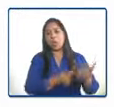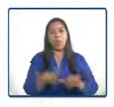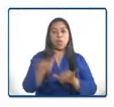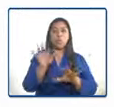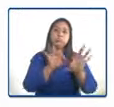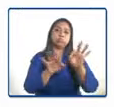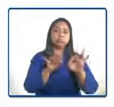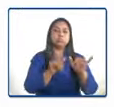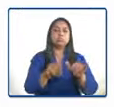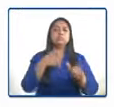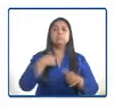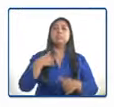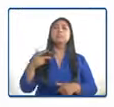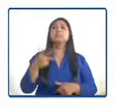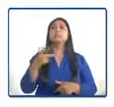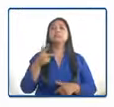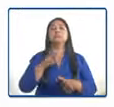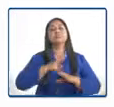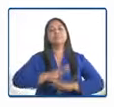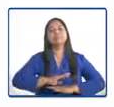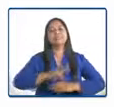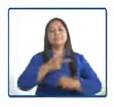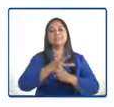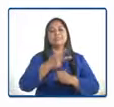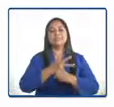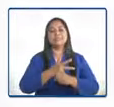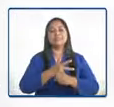con tranquilidad. Guatemala no se detiene.